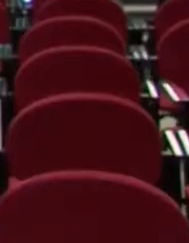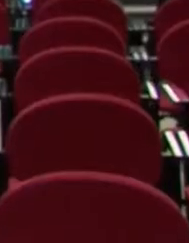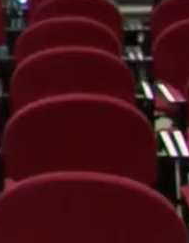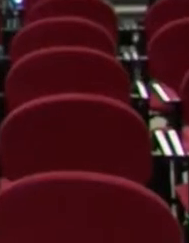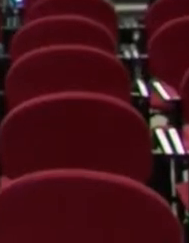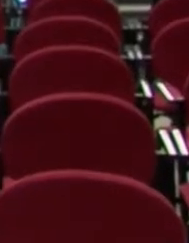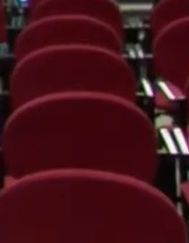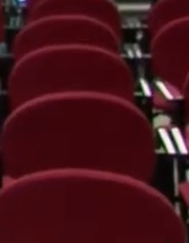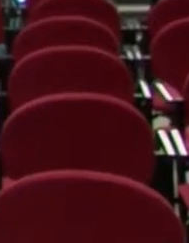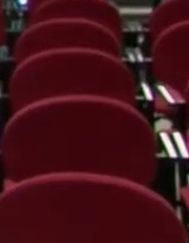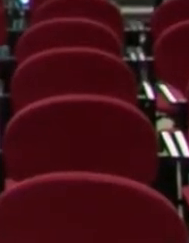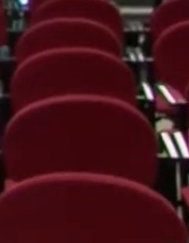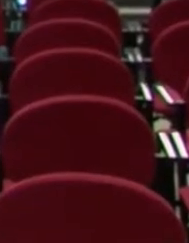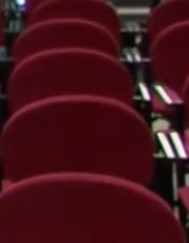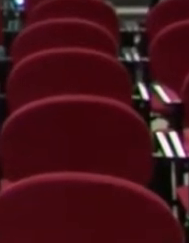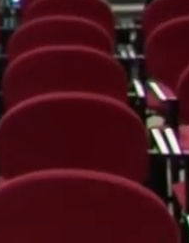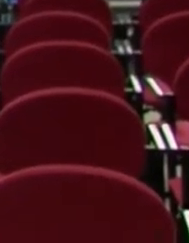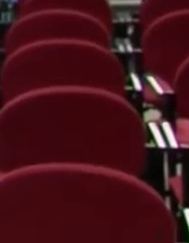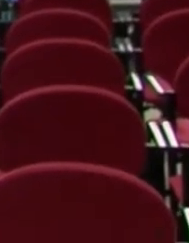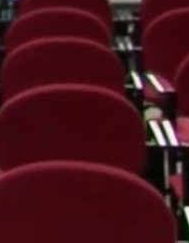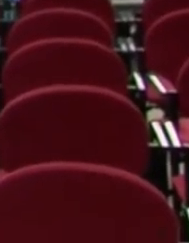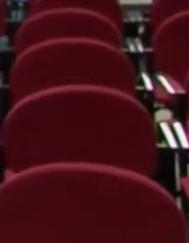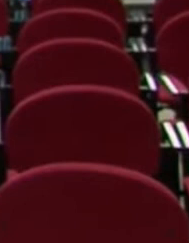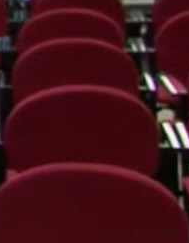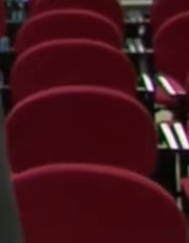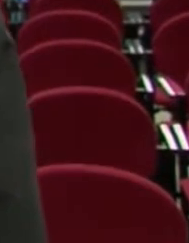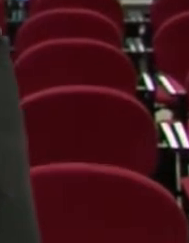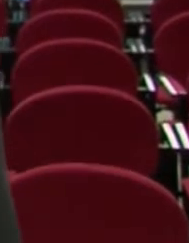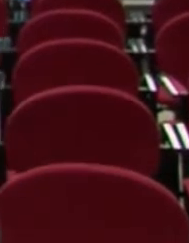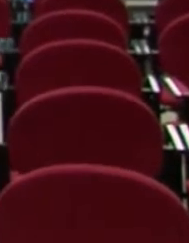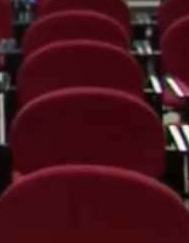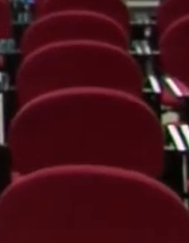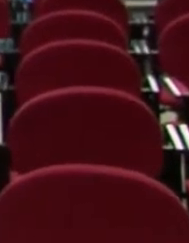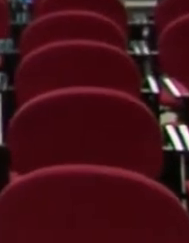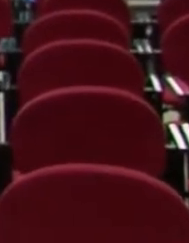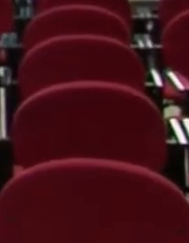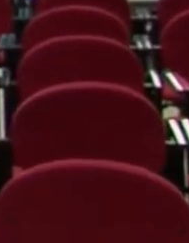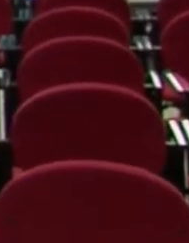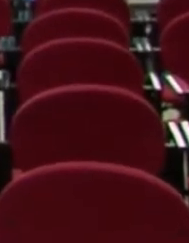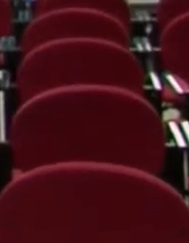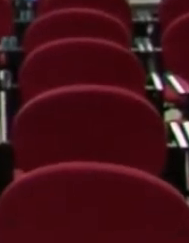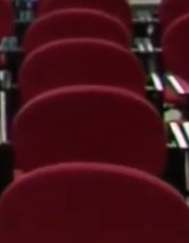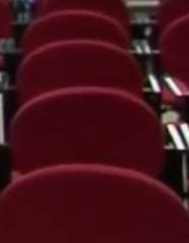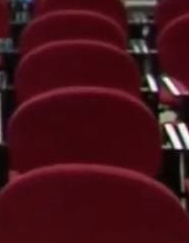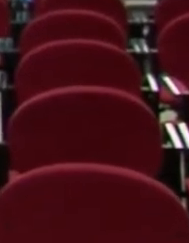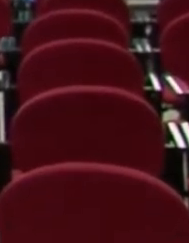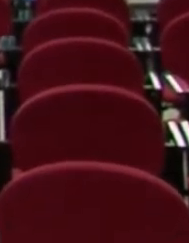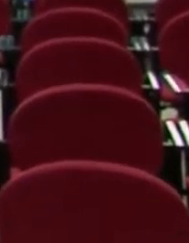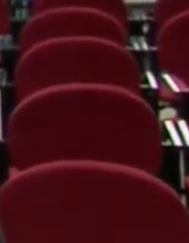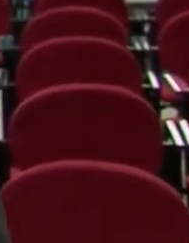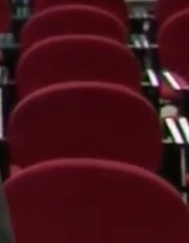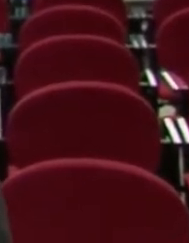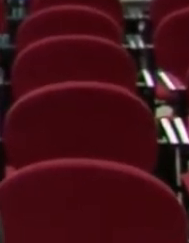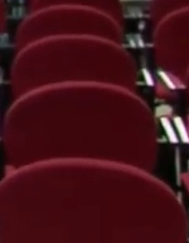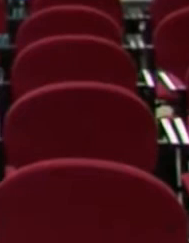Somos ciudadanos y a ser ciudadano hay que aprender también, naturalmente, ¿no? Y hay que aprender mediante todos los procedimientos educativos posibles, desde